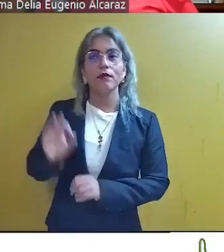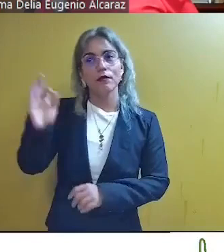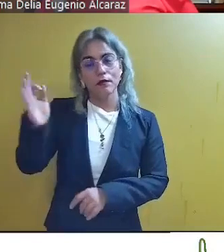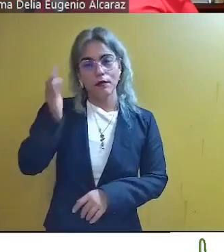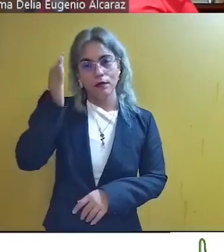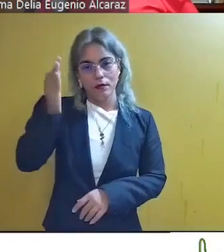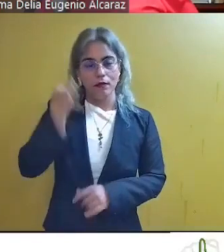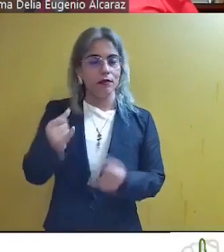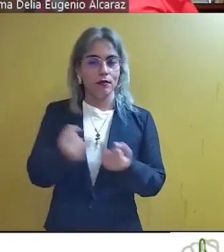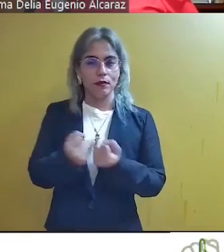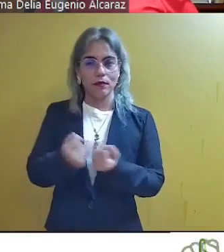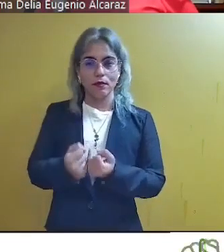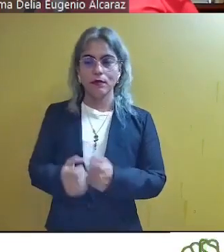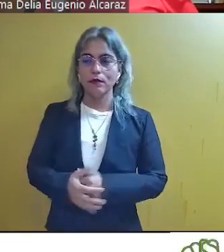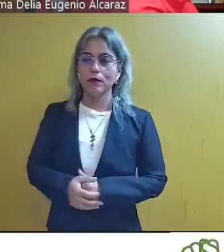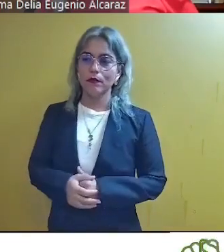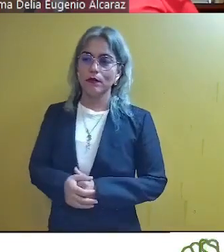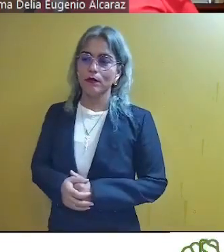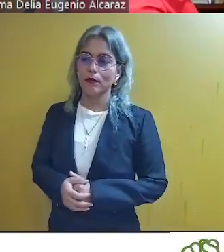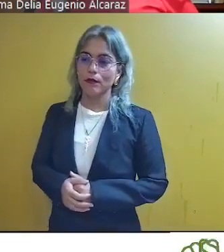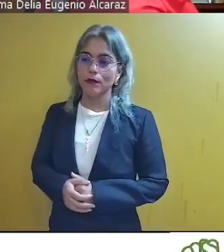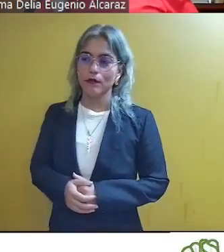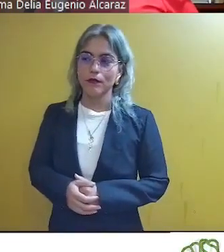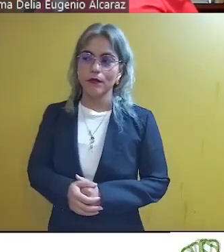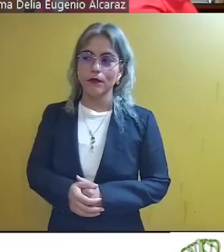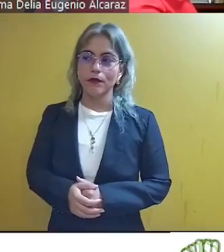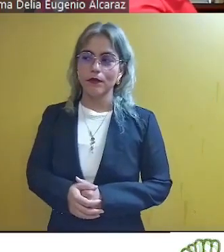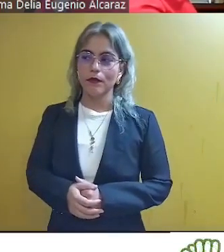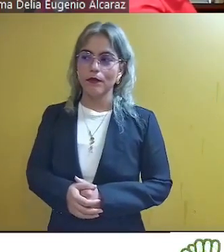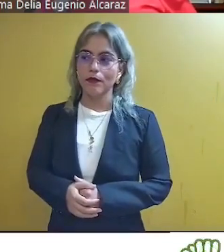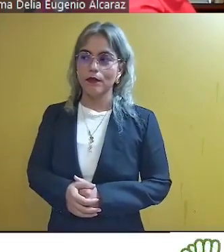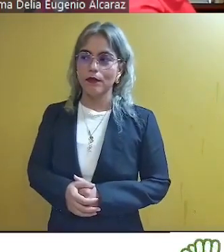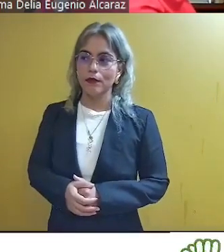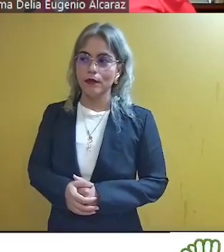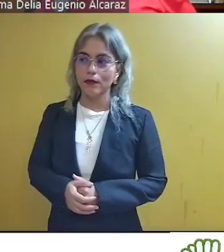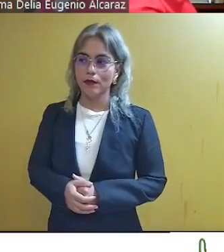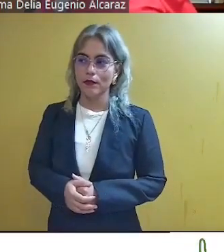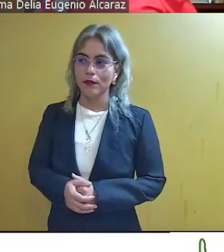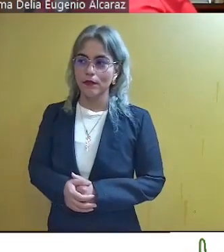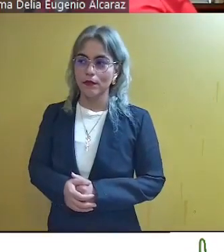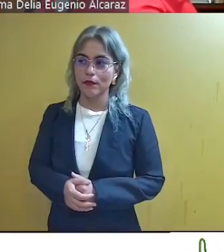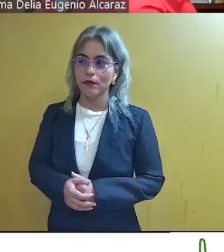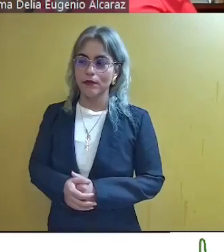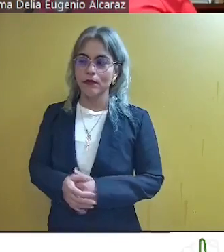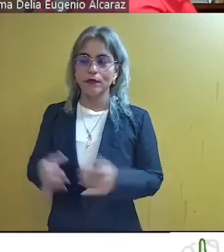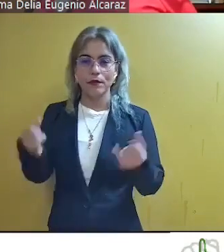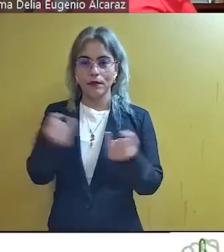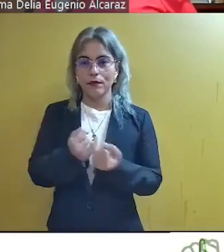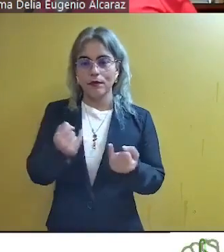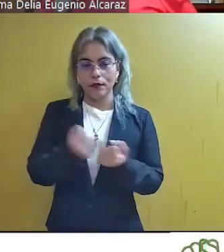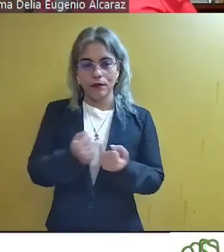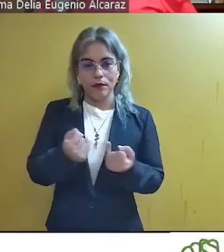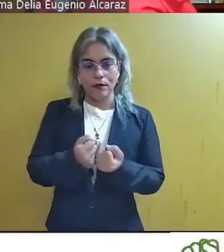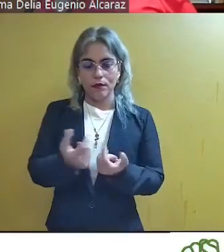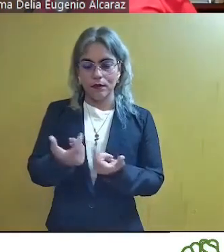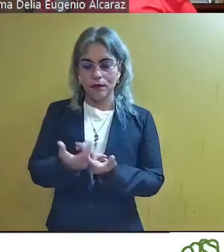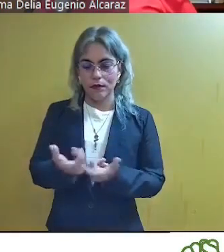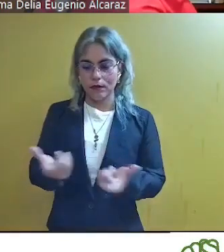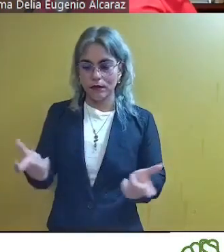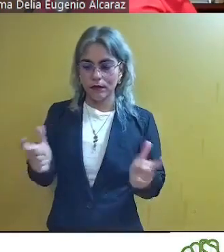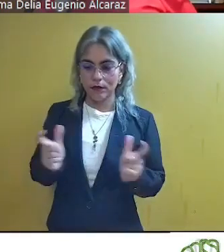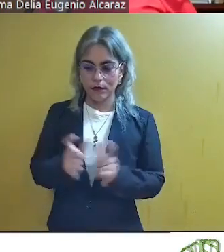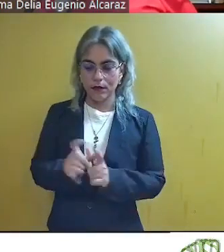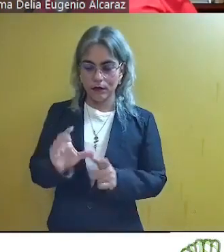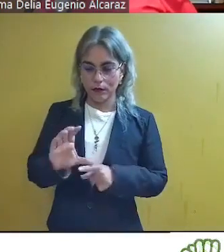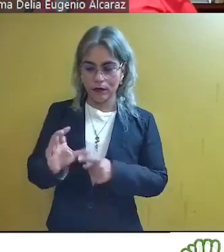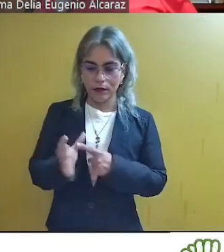local. En ese tenor, también es imputable a la omisión del Comité Directivo Estatal como autoridad